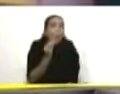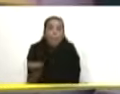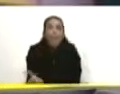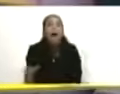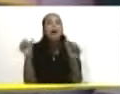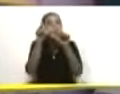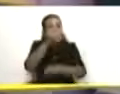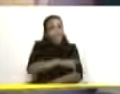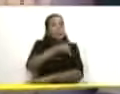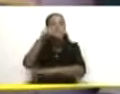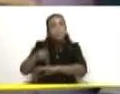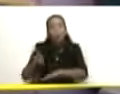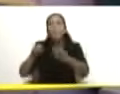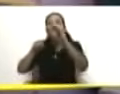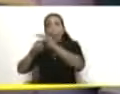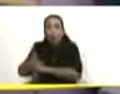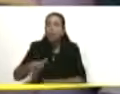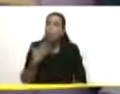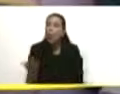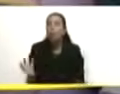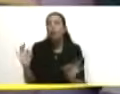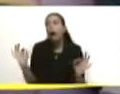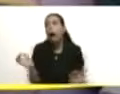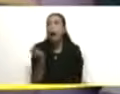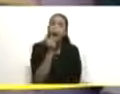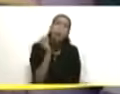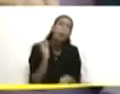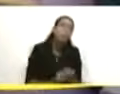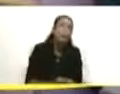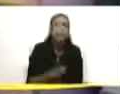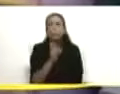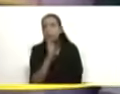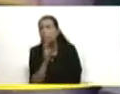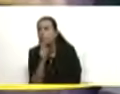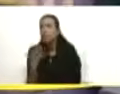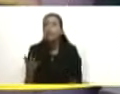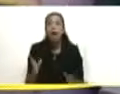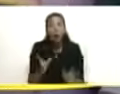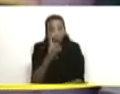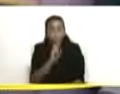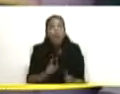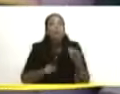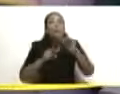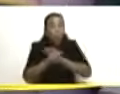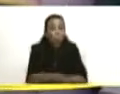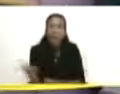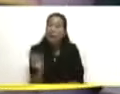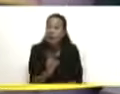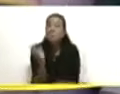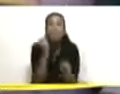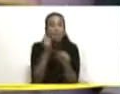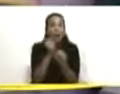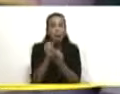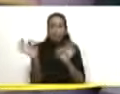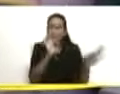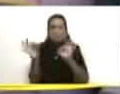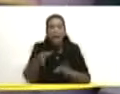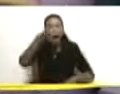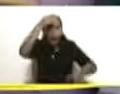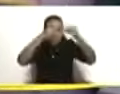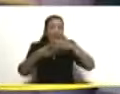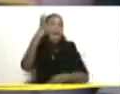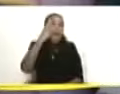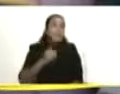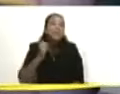sistema de pasantías para que ningún joven tenga que pasar por eso nuevamente y a temprana edad pueda incorporarse rápidamente en el aparato productivo